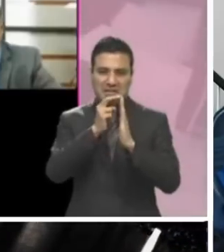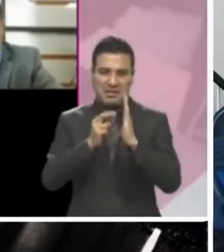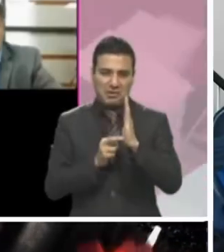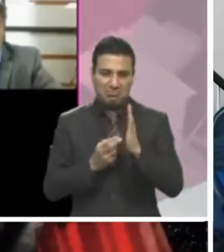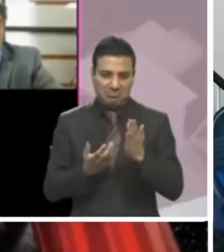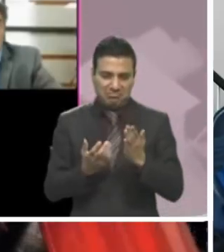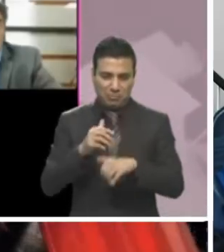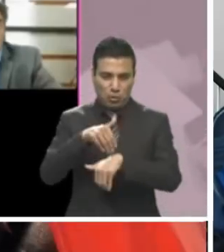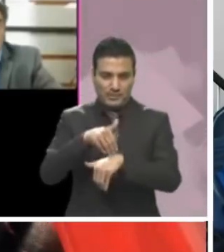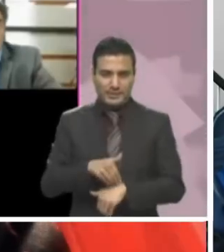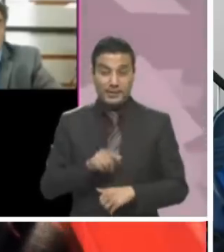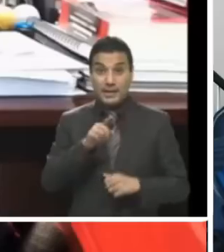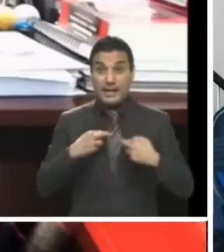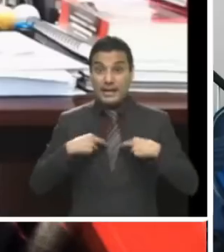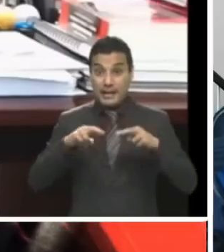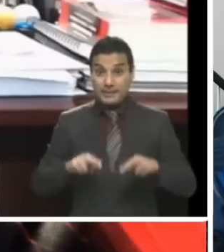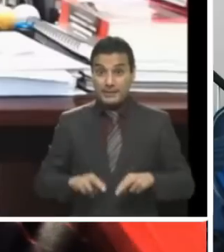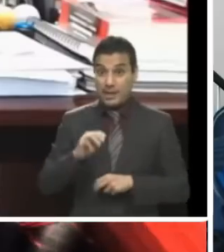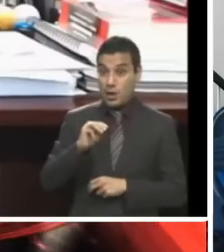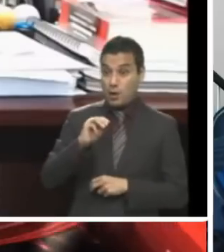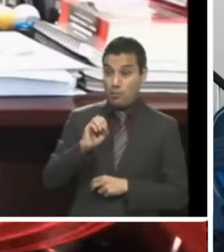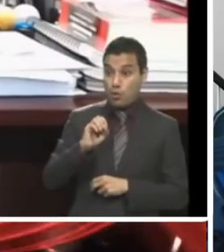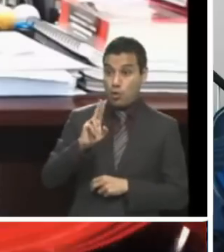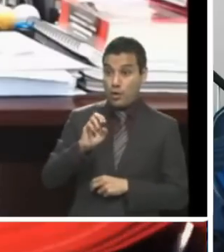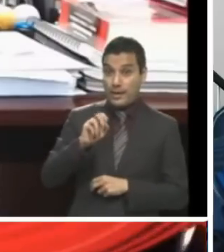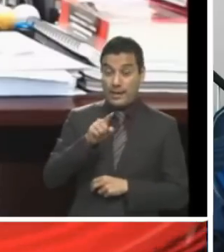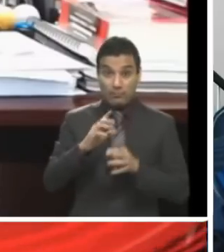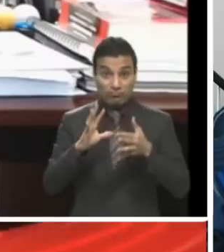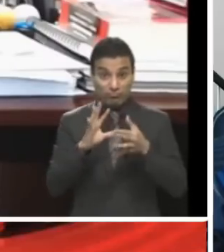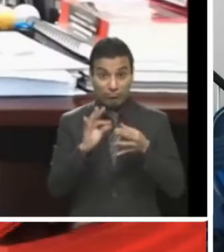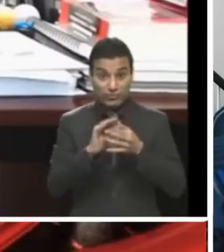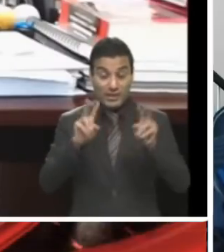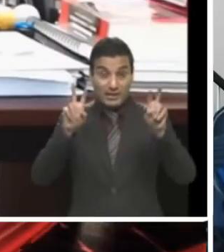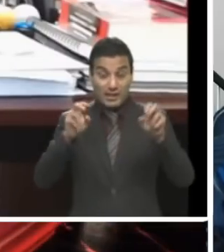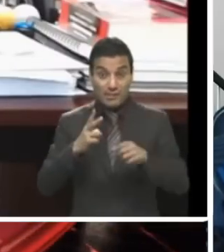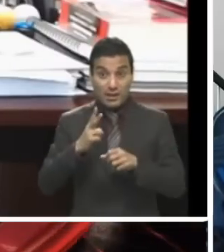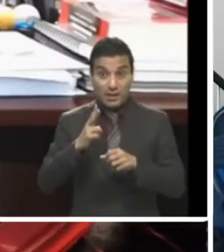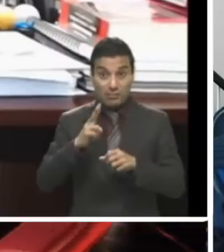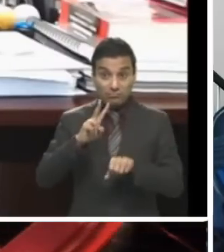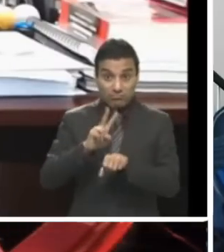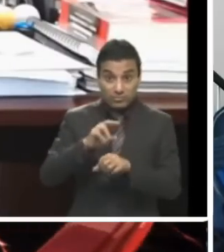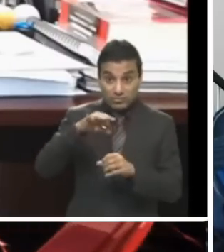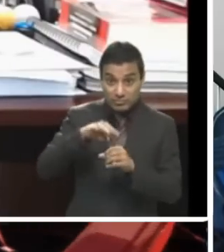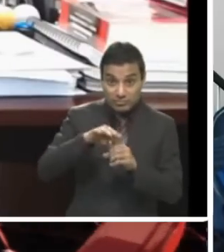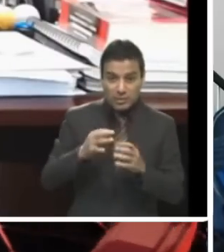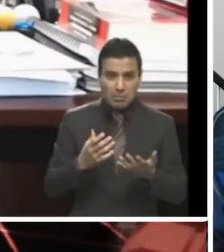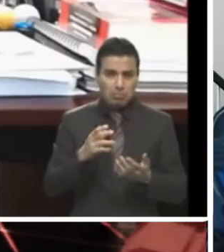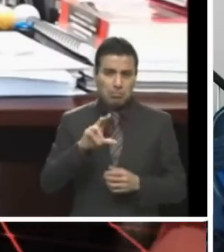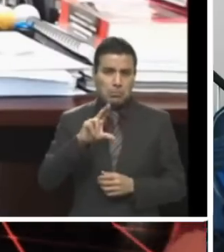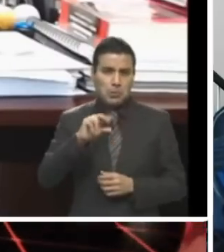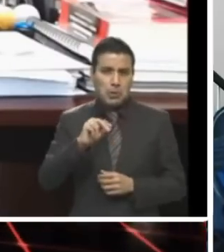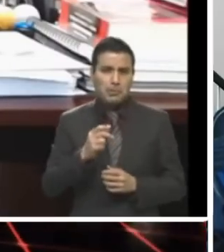intervención del señor repente morena nunca se mencionó el punto que nos ocupa que es el de la observación de la revocación de mandato pero cuente con la deferencia